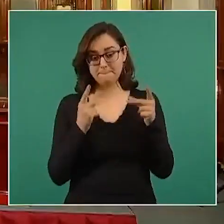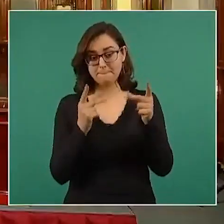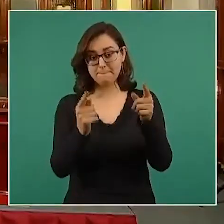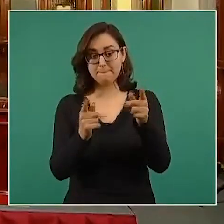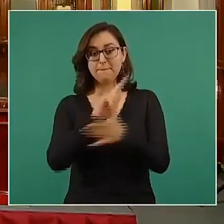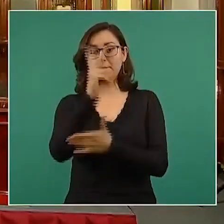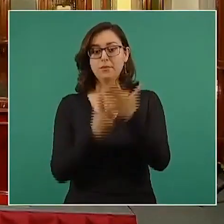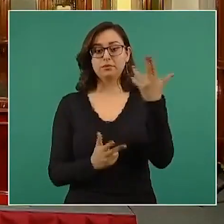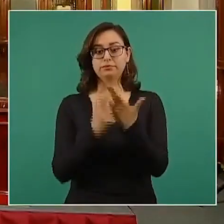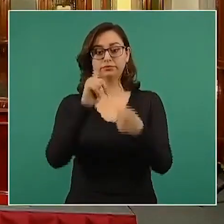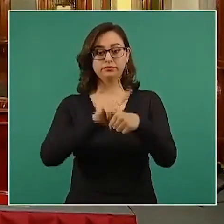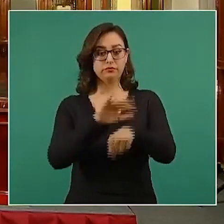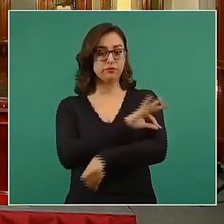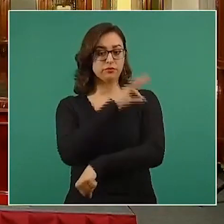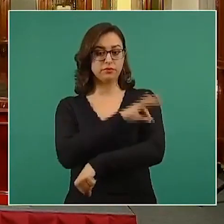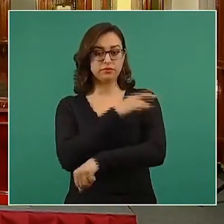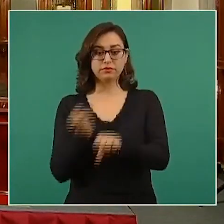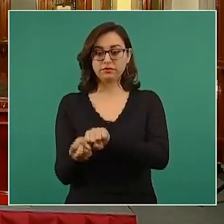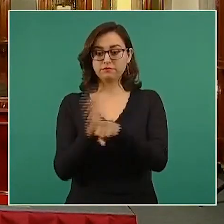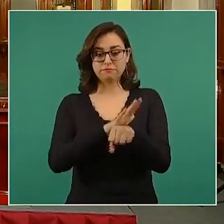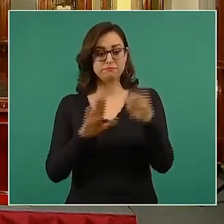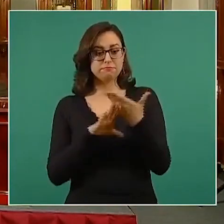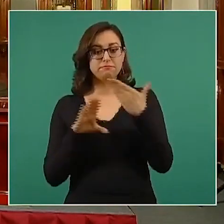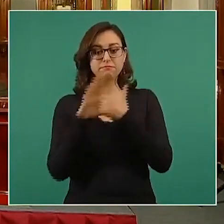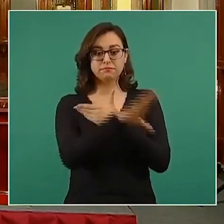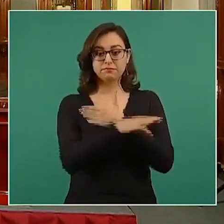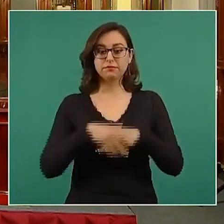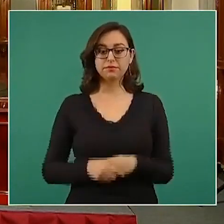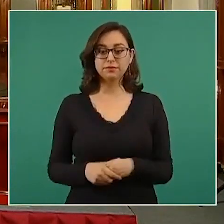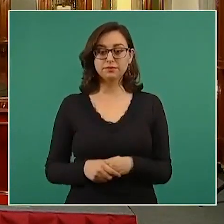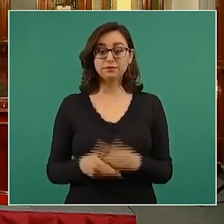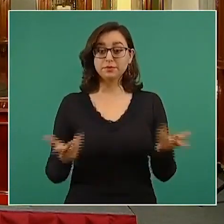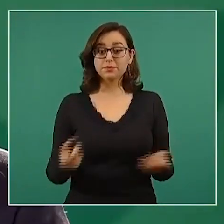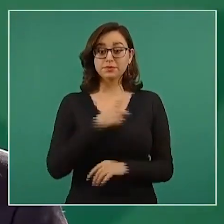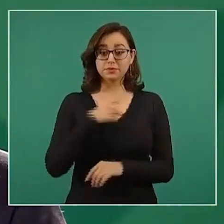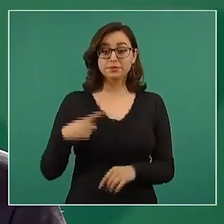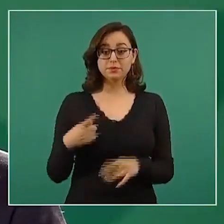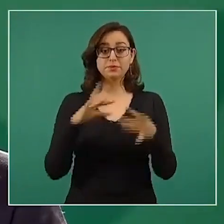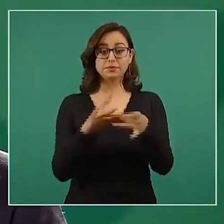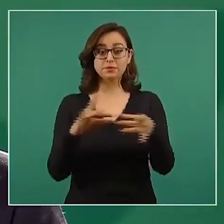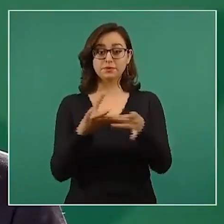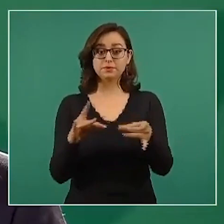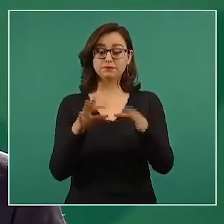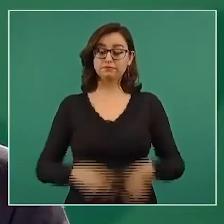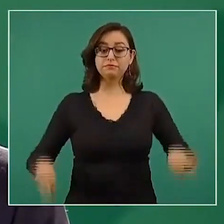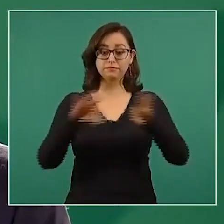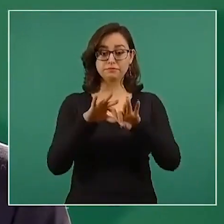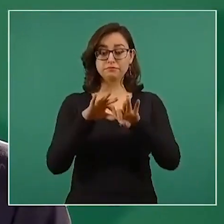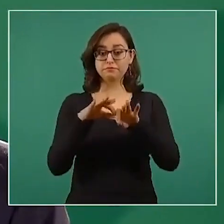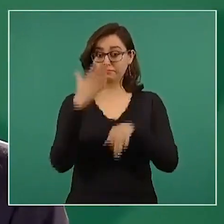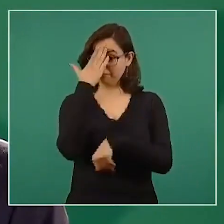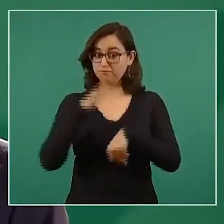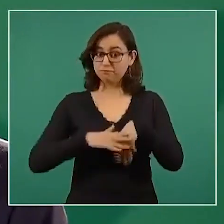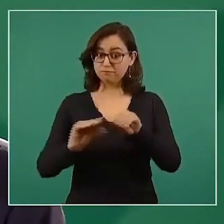contra COVID-19 y su estrategia operativa. Queremos dejar muy en claro esto. Parece que ya desde hoy